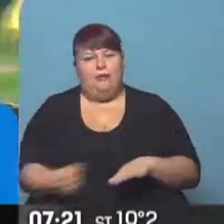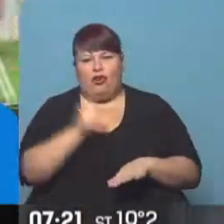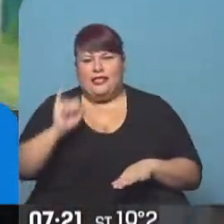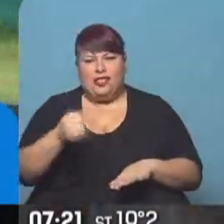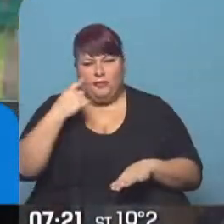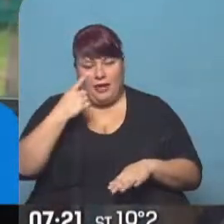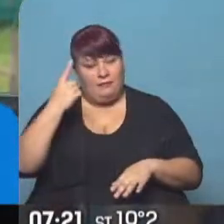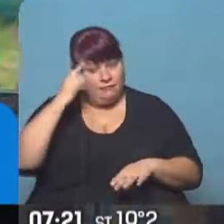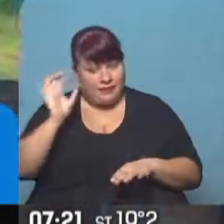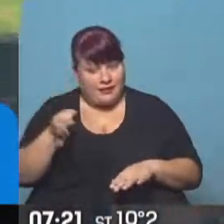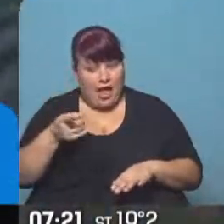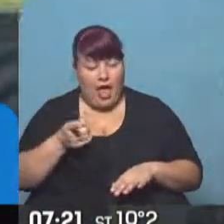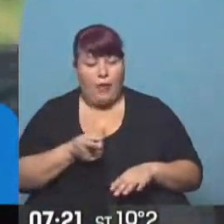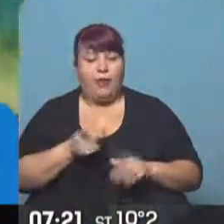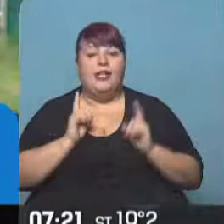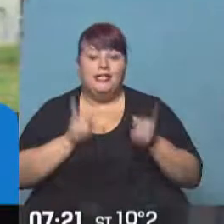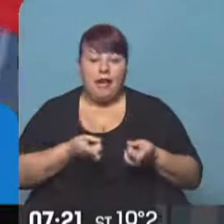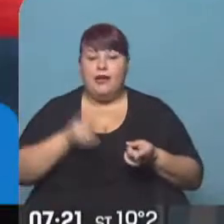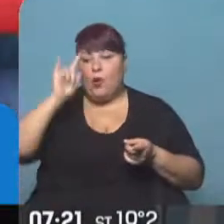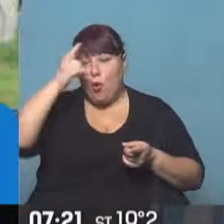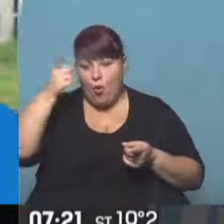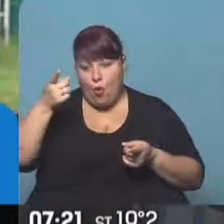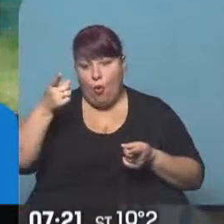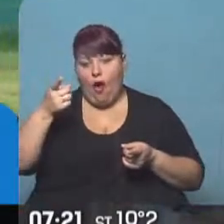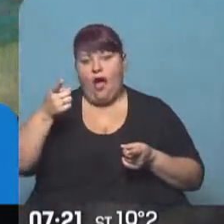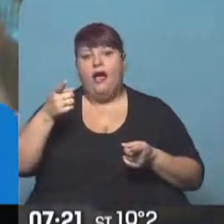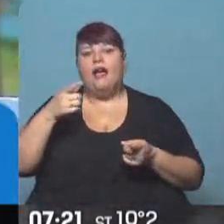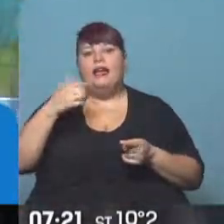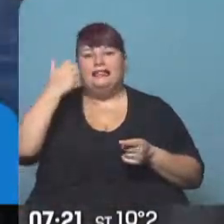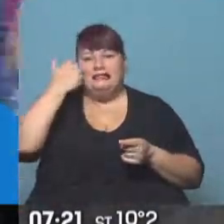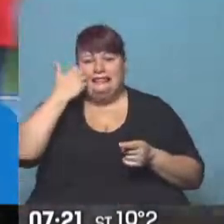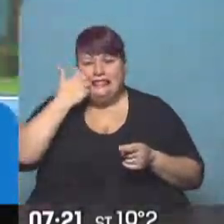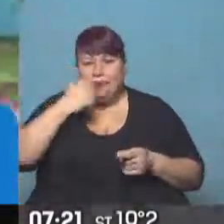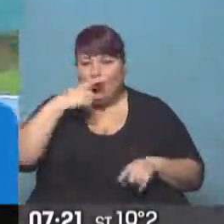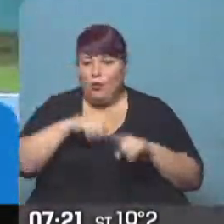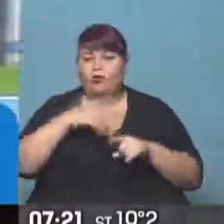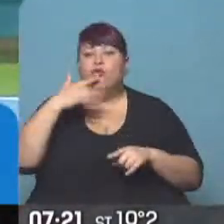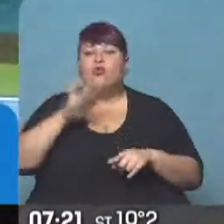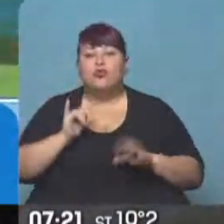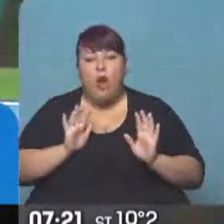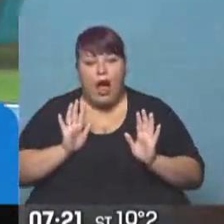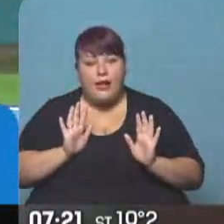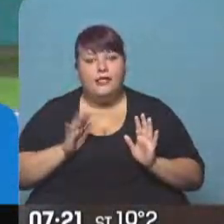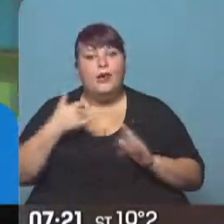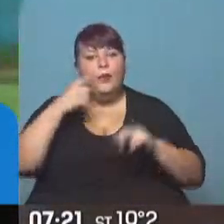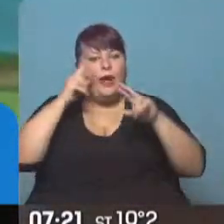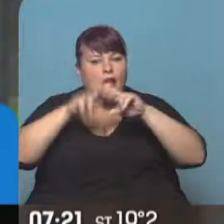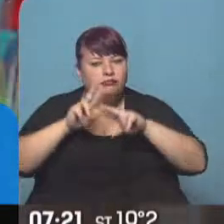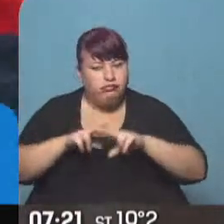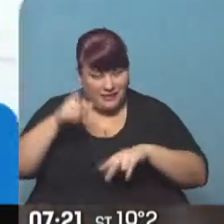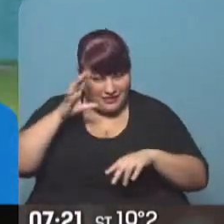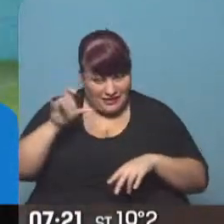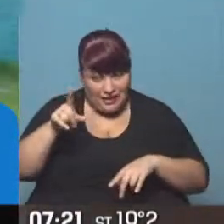imperdible, sabiendo que además en Uruguay llega sobre el final Luis Suárez. Habrá una revisión, ¿se